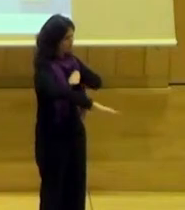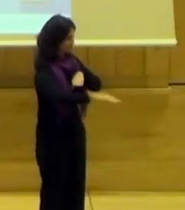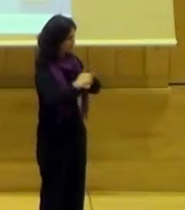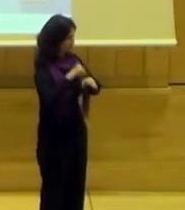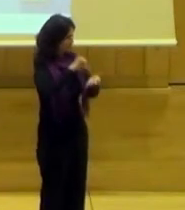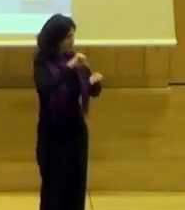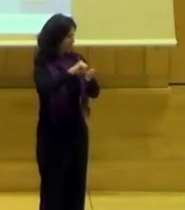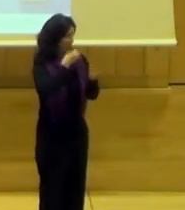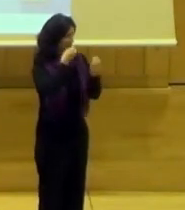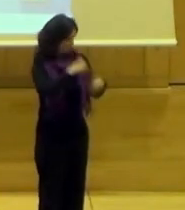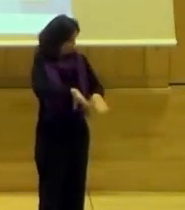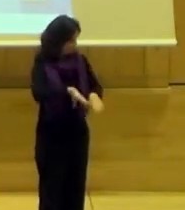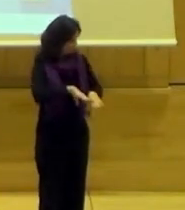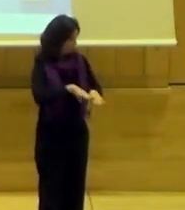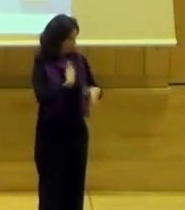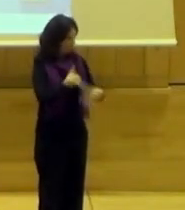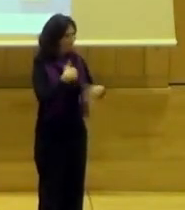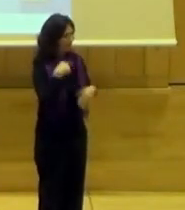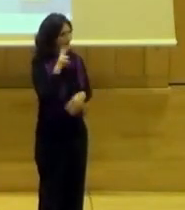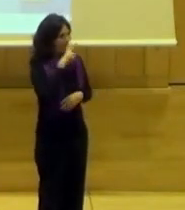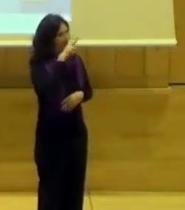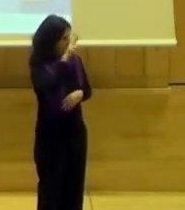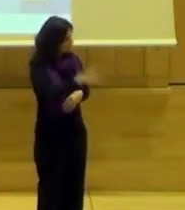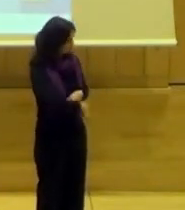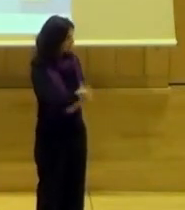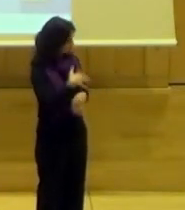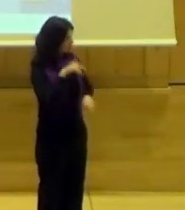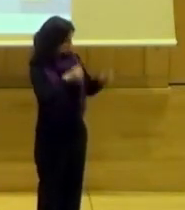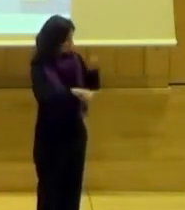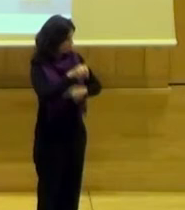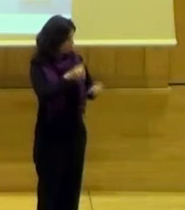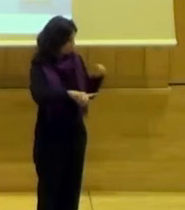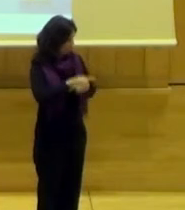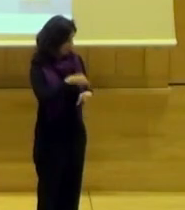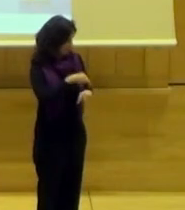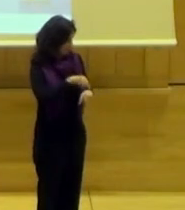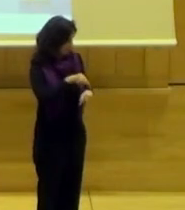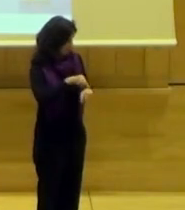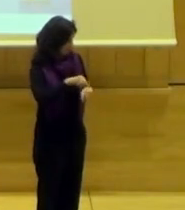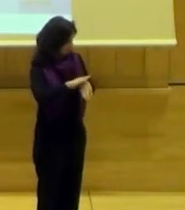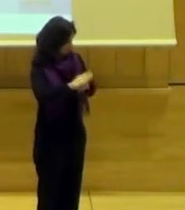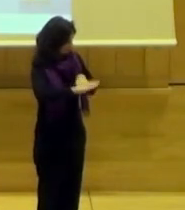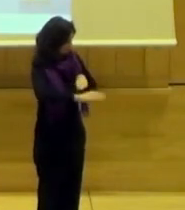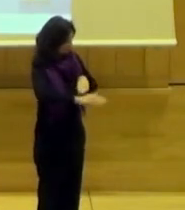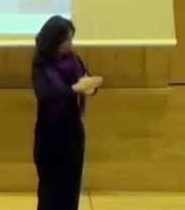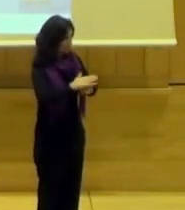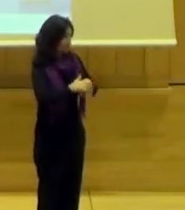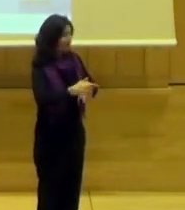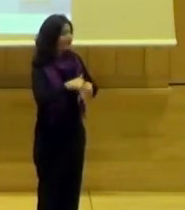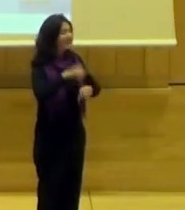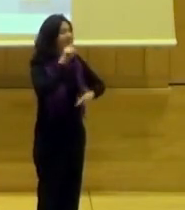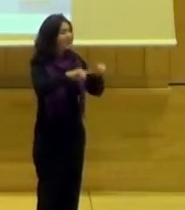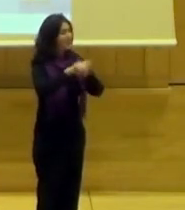tema de pavimento en ciudades históricas, y reconocíamos que sí, es un problema de índole, digamos, muchas veces